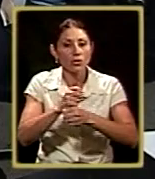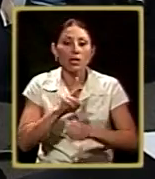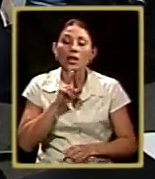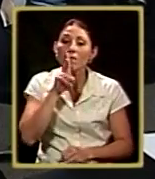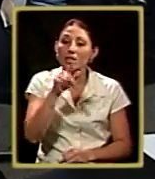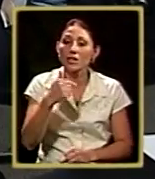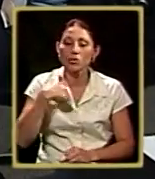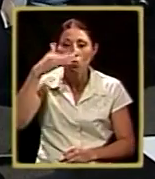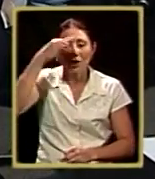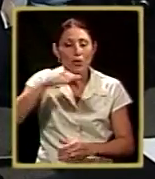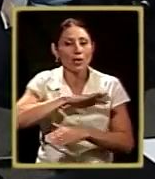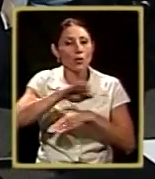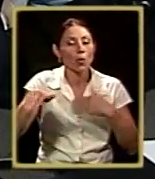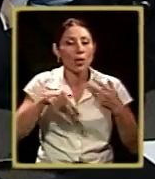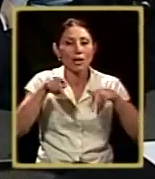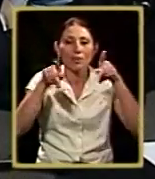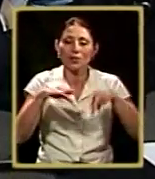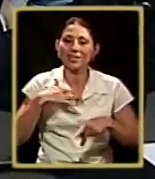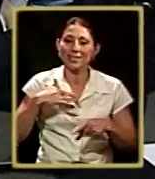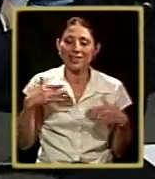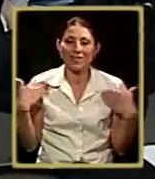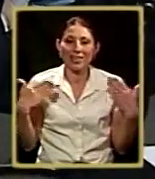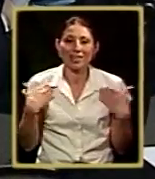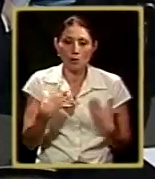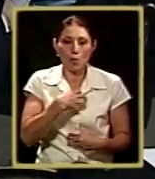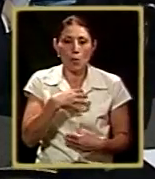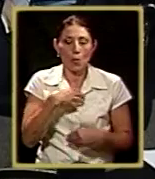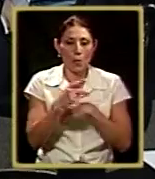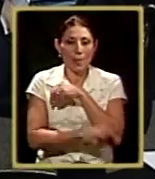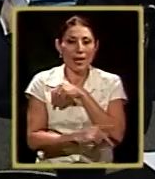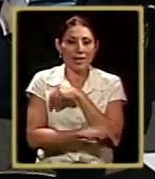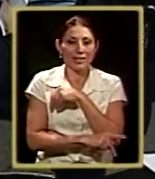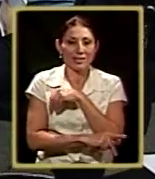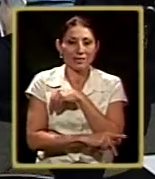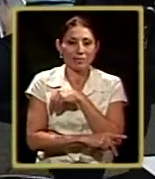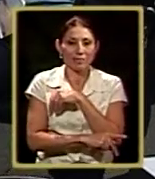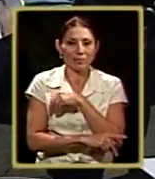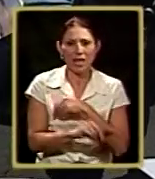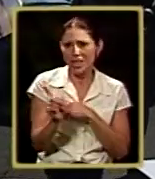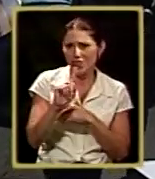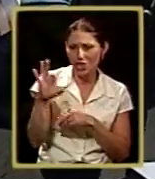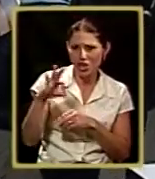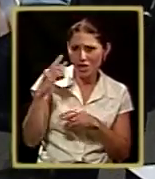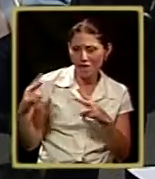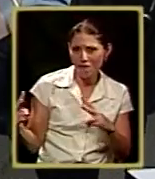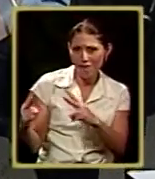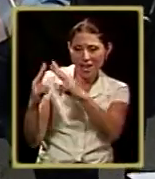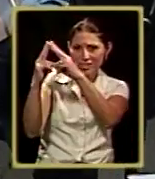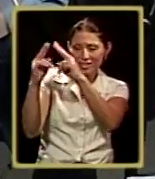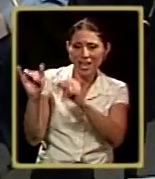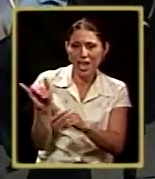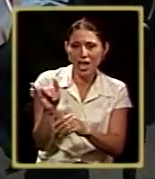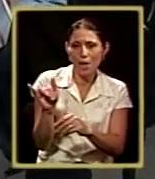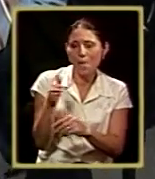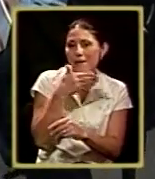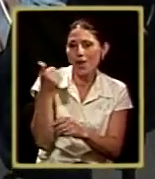mundo es feliz en su país. O sea, no hay muy pocos migrantes. Ni siquiera en París está mejor que en su país. Yo creo que sí.